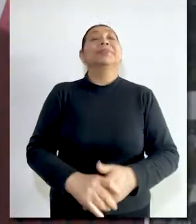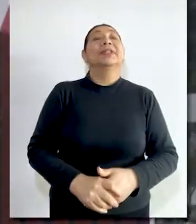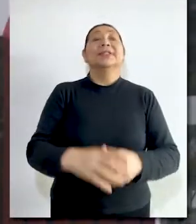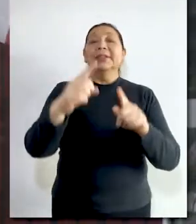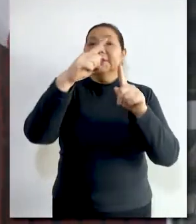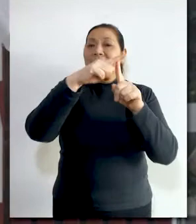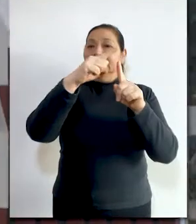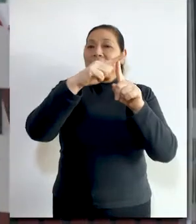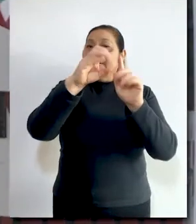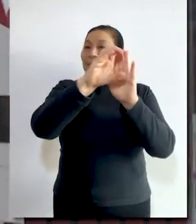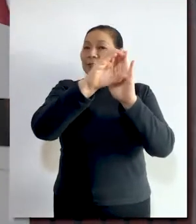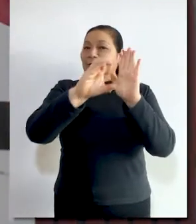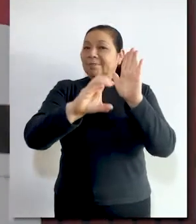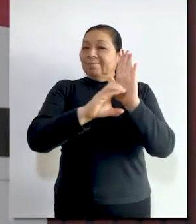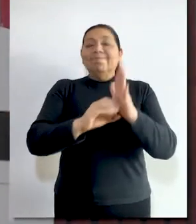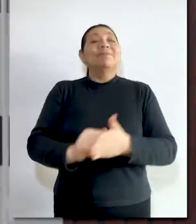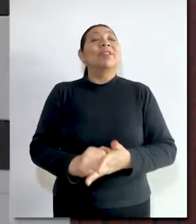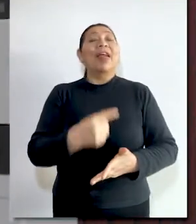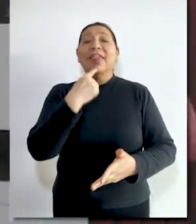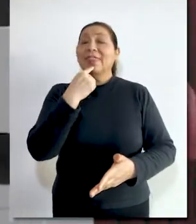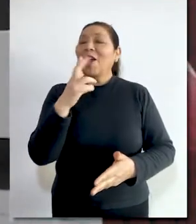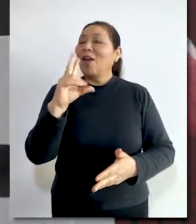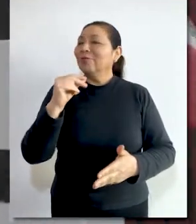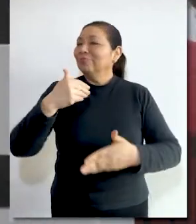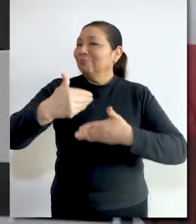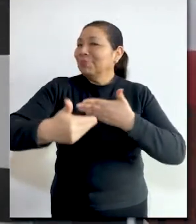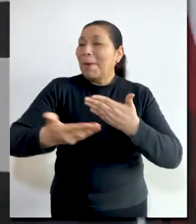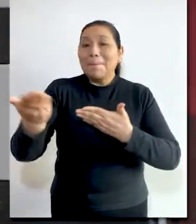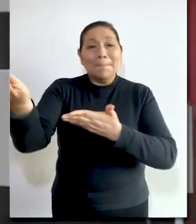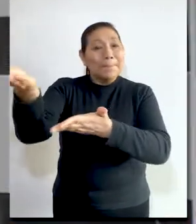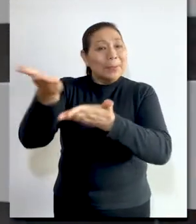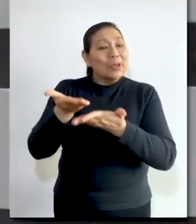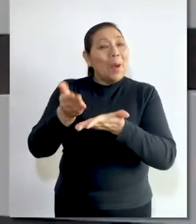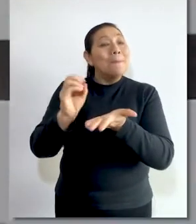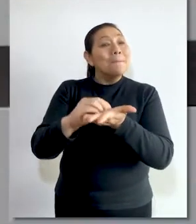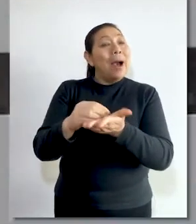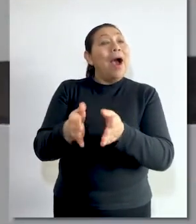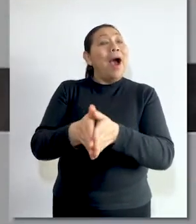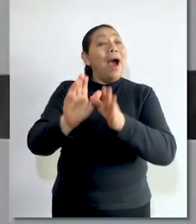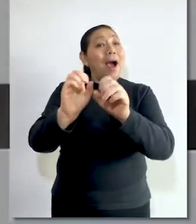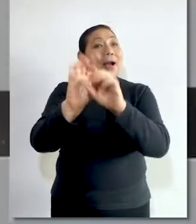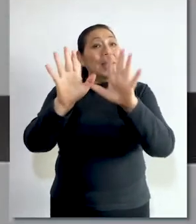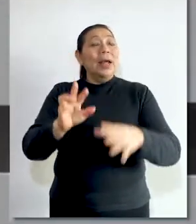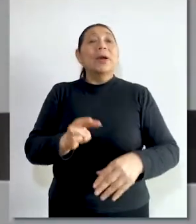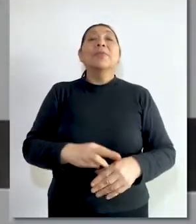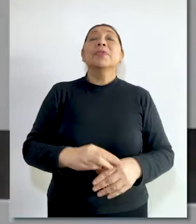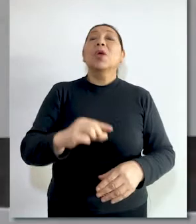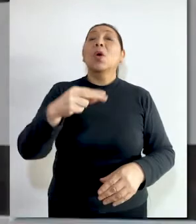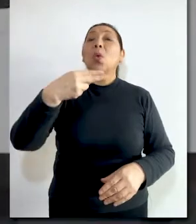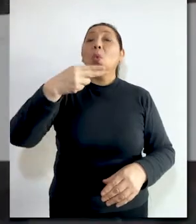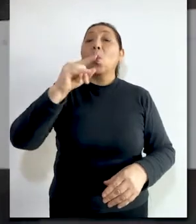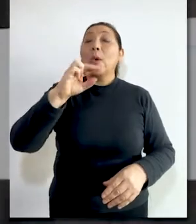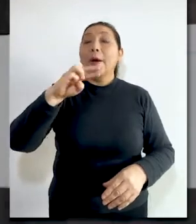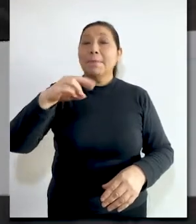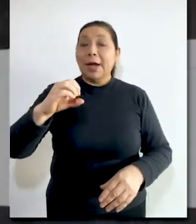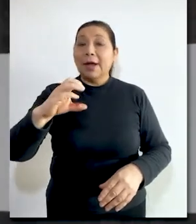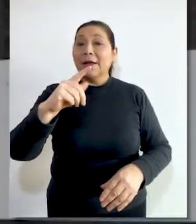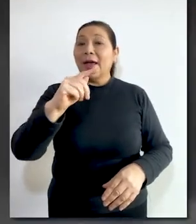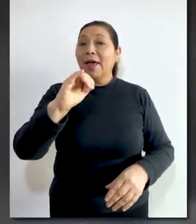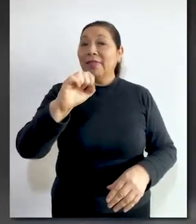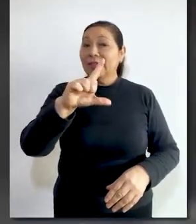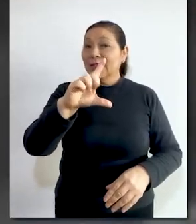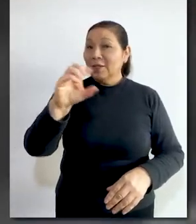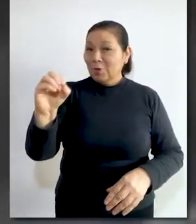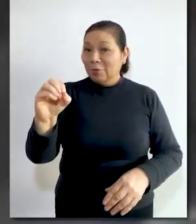el tribunal constitucional declaró improcedente el pedido de aclaración formulado por miguel ángel huamán castillo